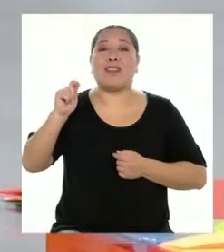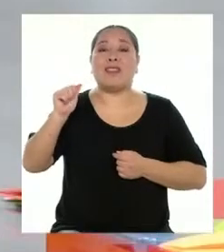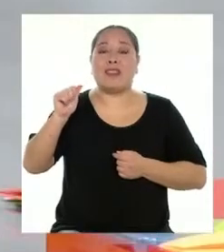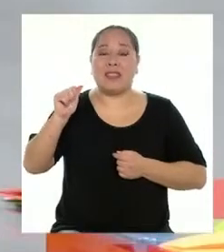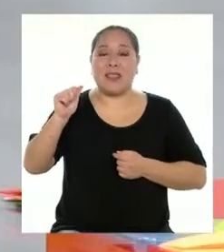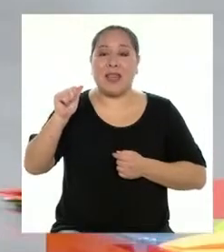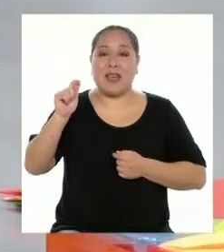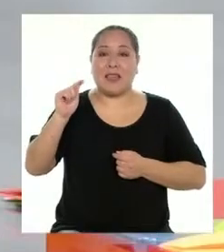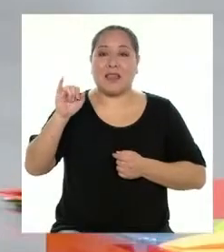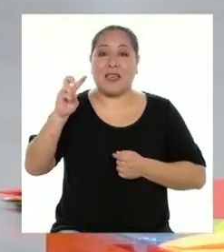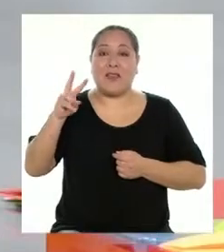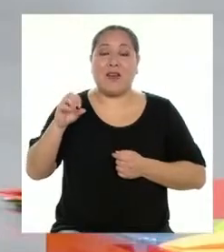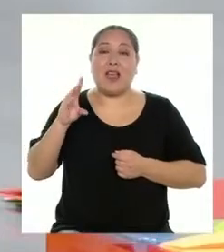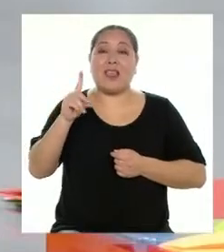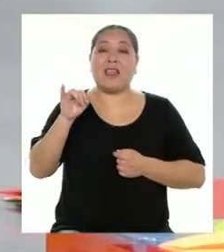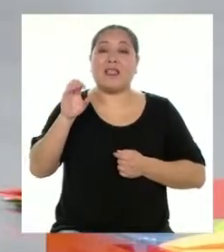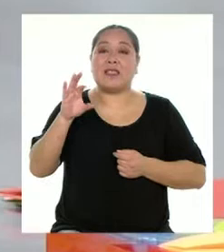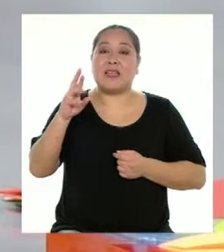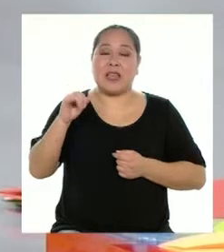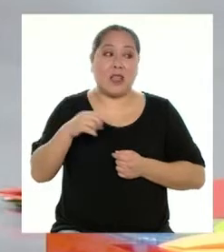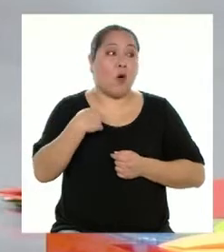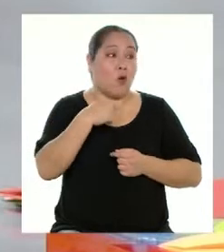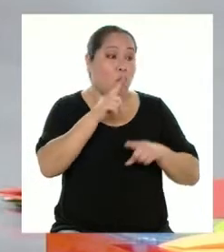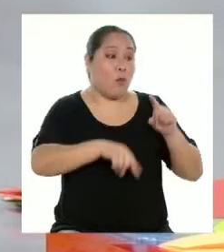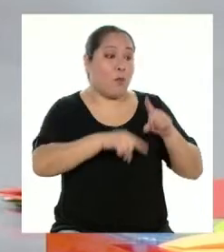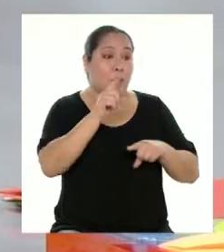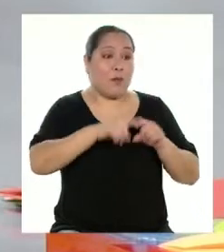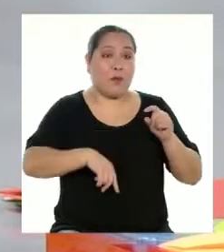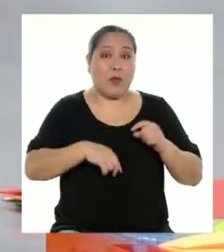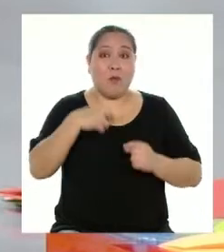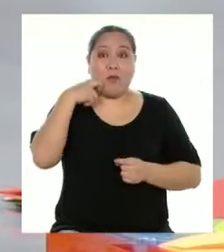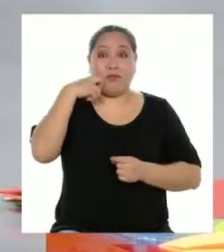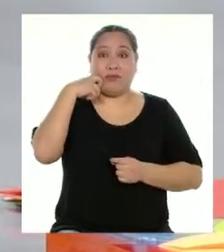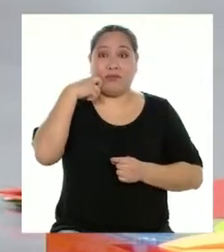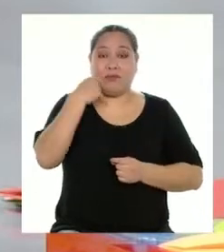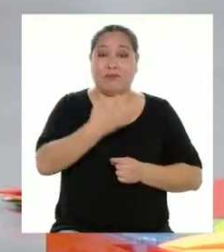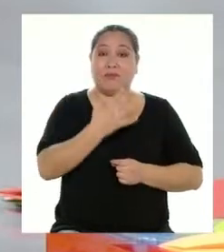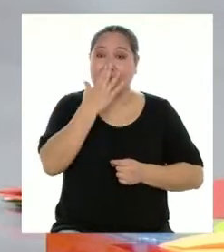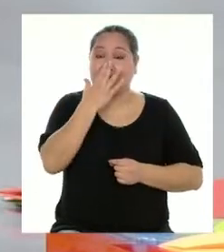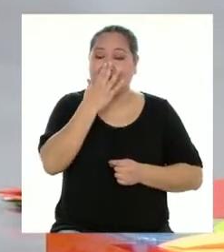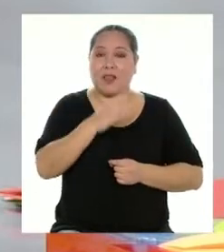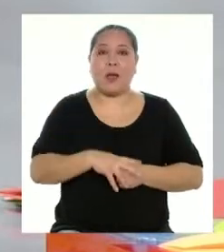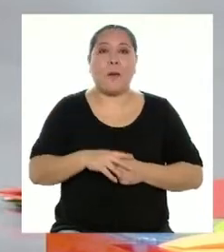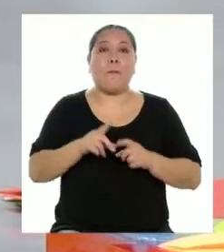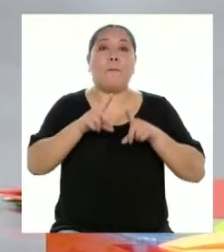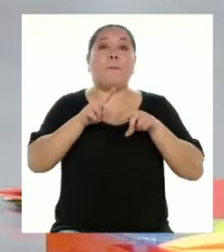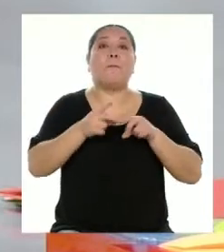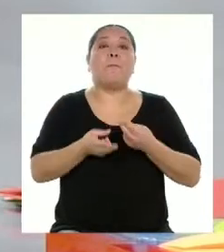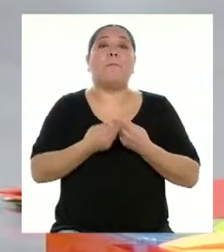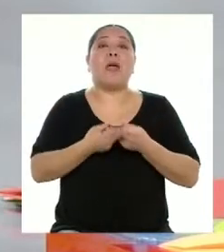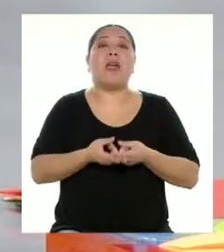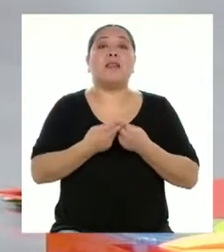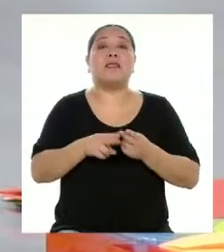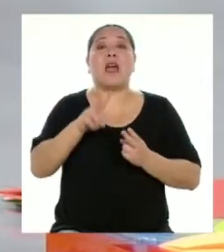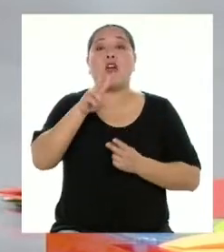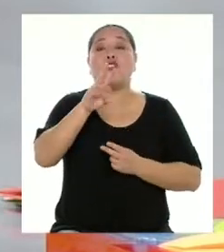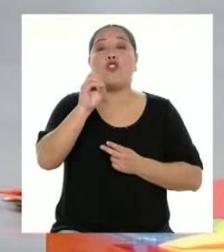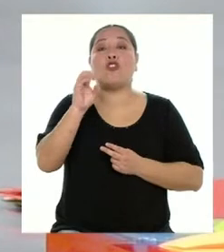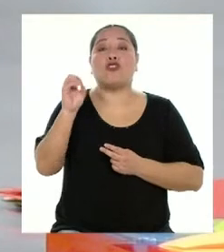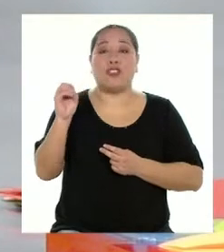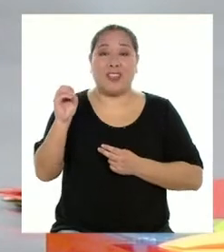Veamos. Uno de mis primos de carne y hueso puede pesar 200 kilogramos, pero otro podría pesar